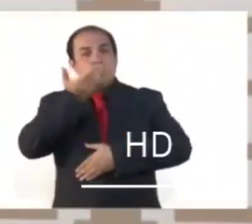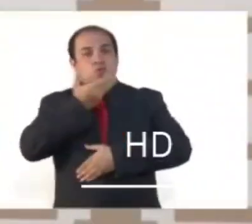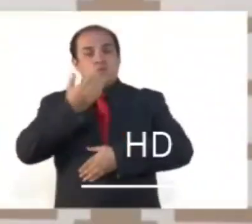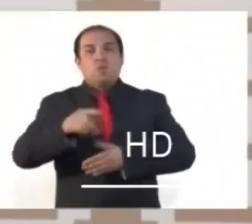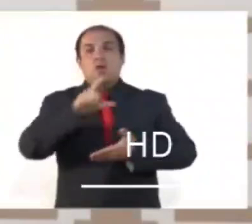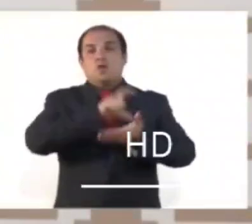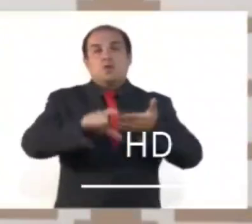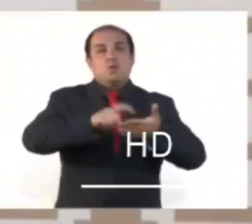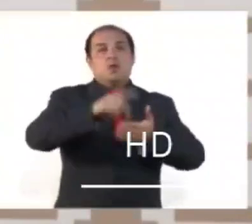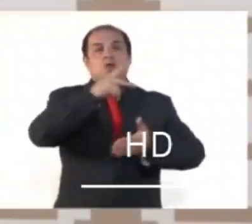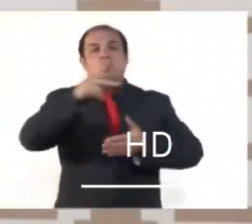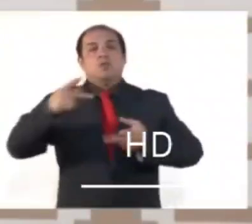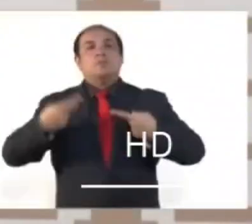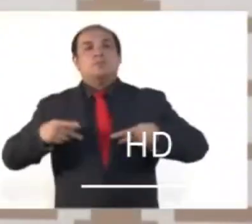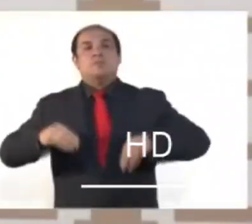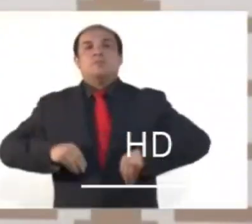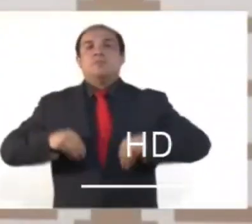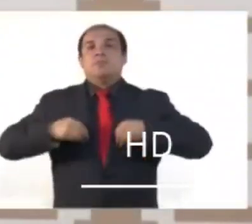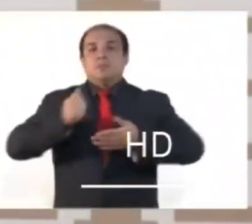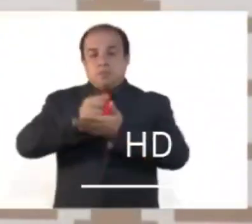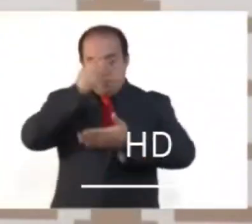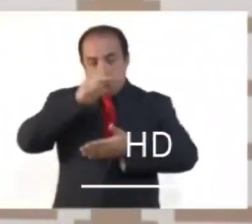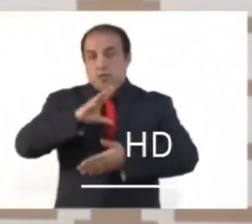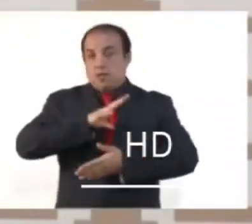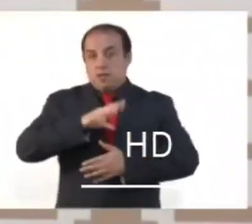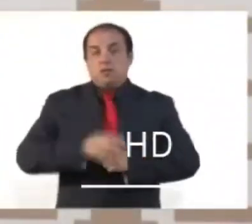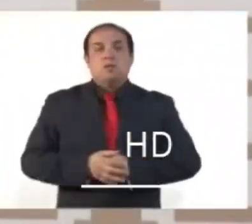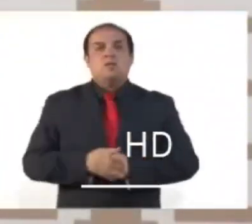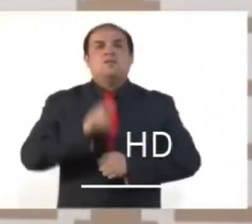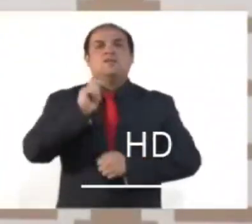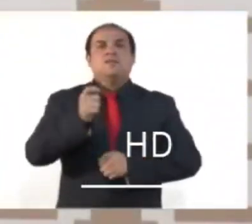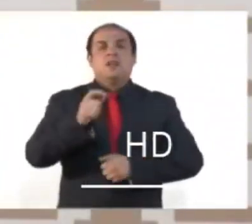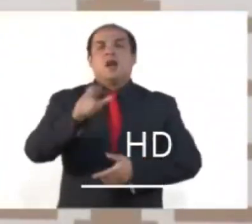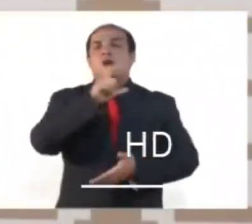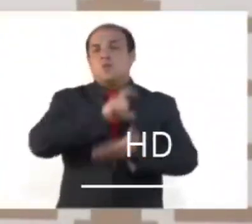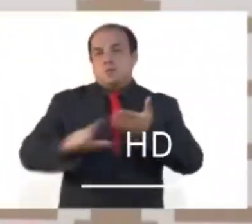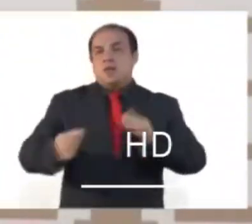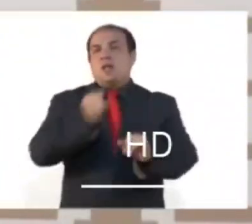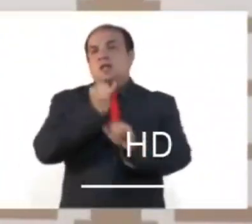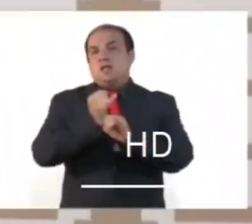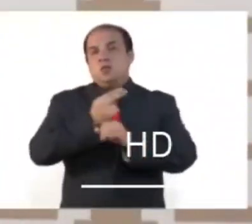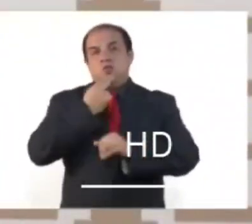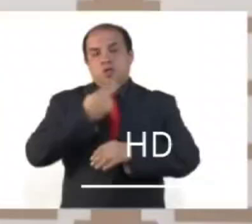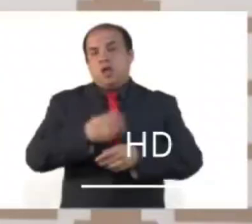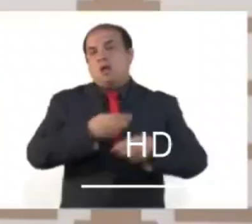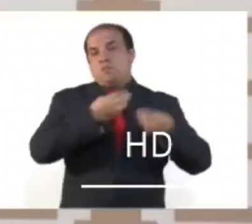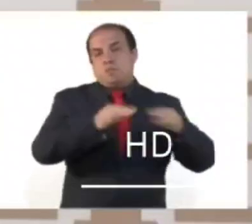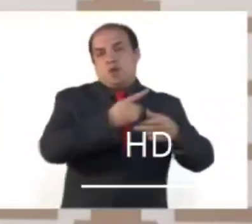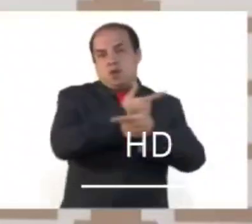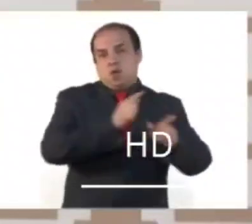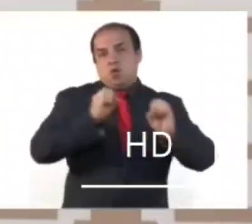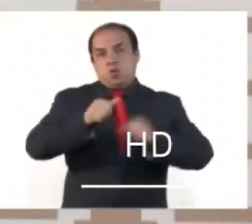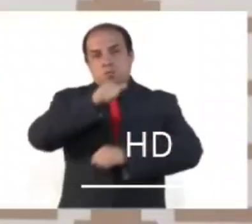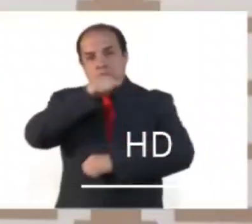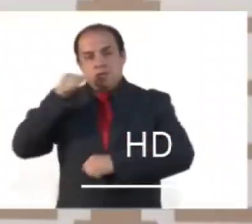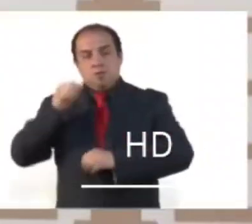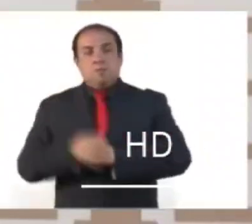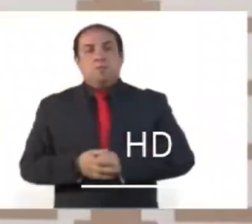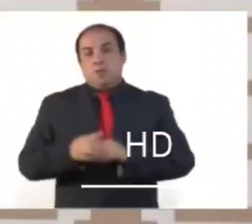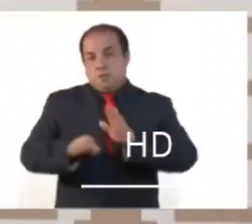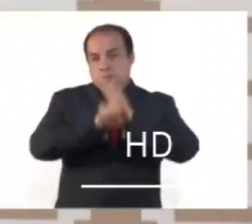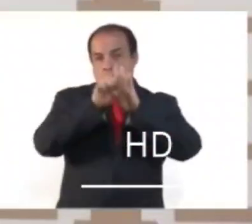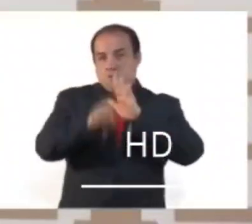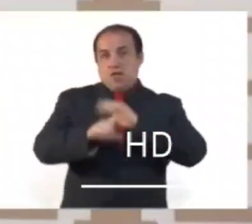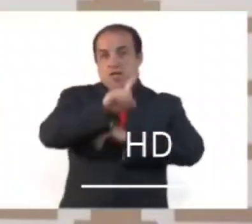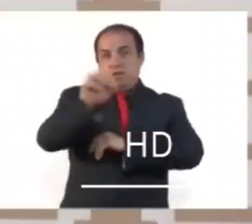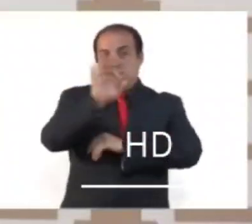que tienen los habitantes de la Ciudad de México, que es en las compras por internet. Solo por una referencia, del 100%